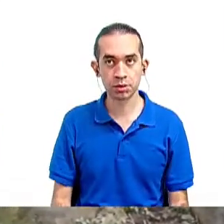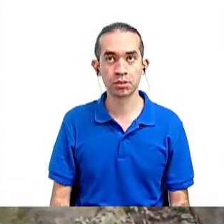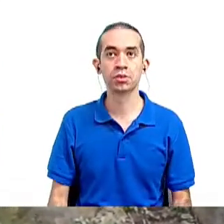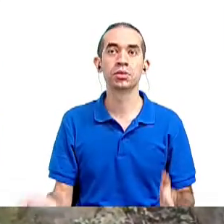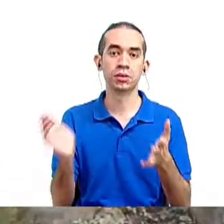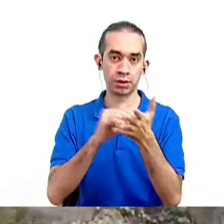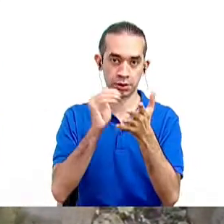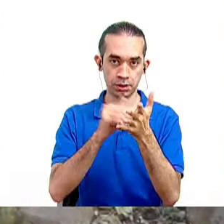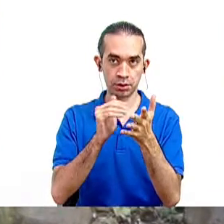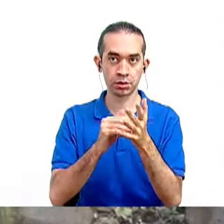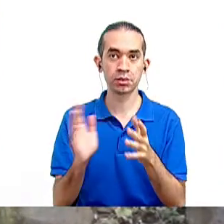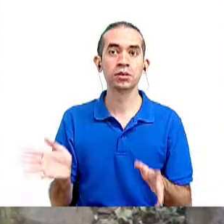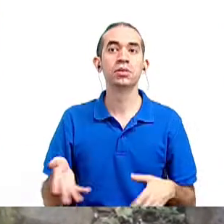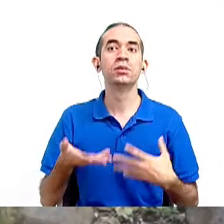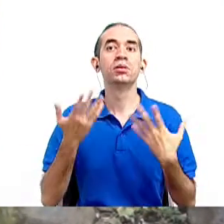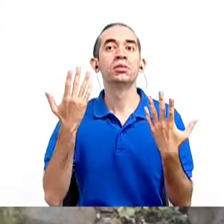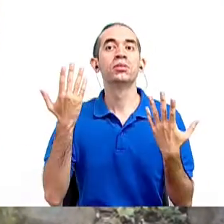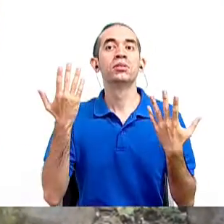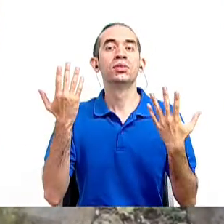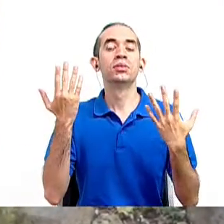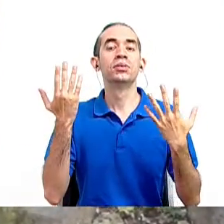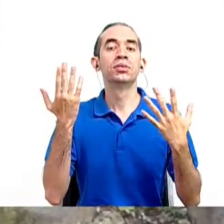Otra vez.